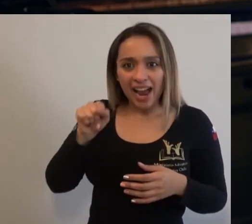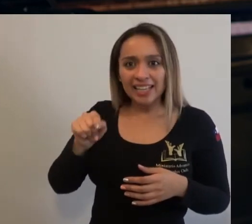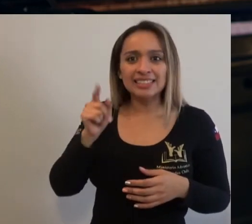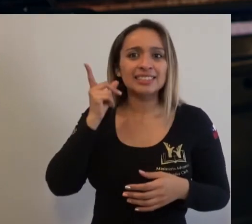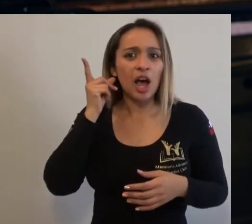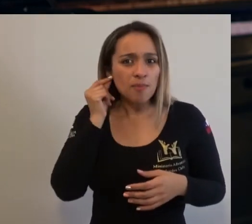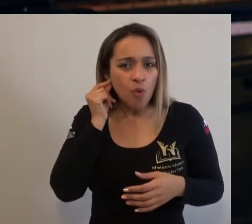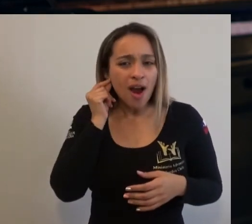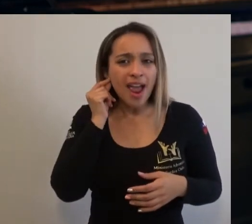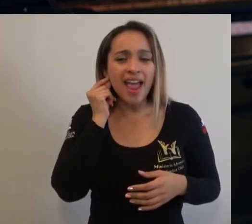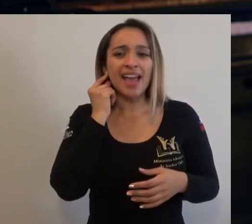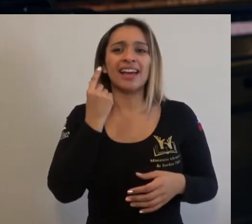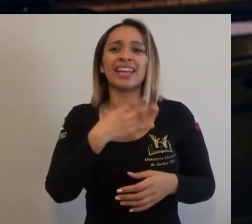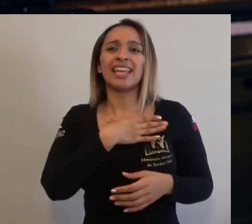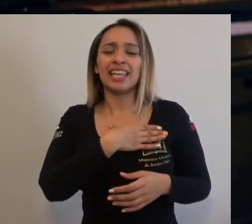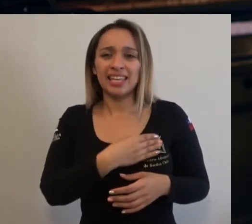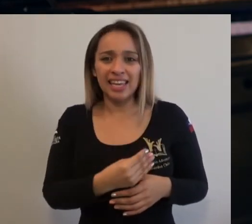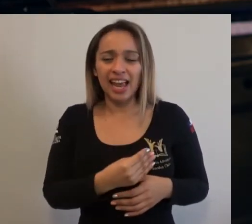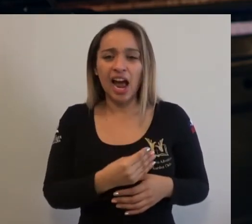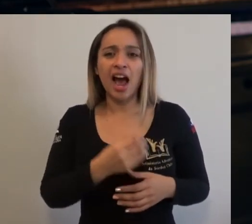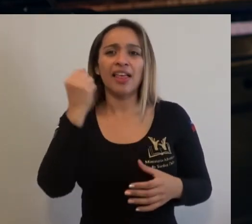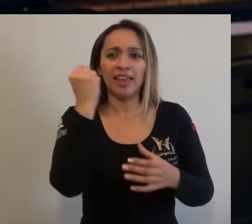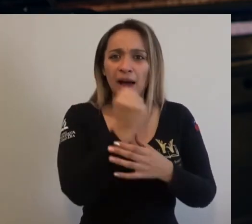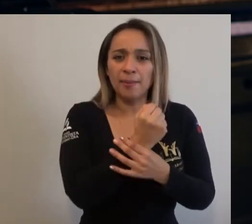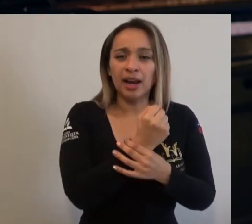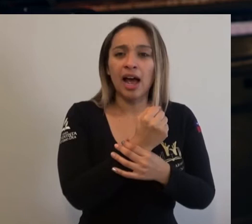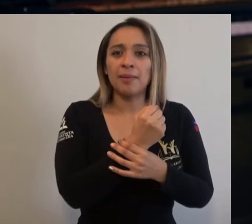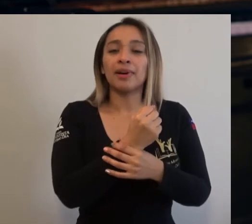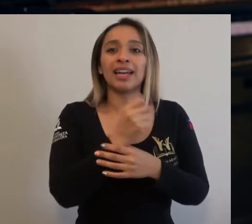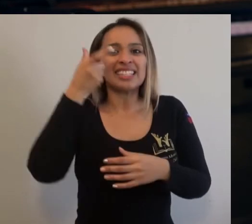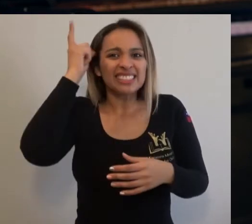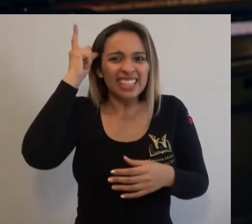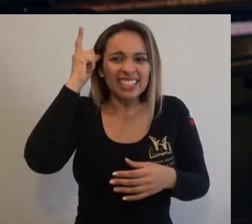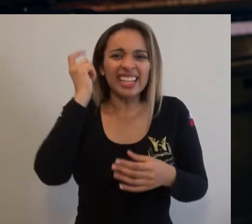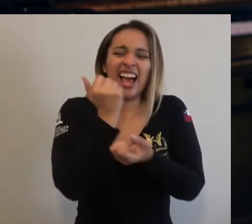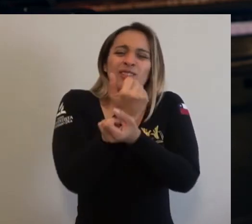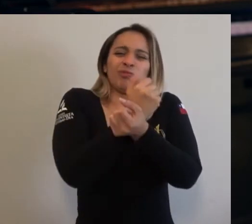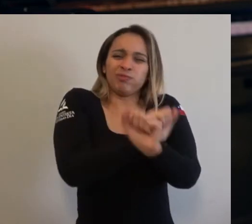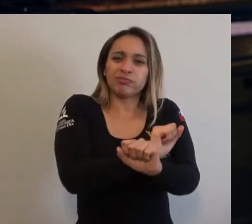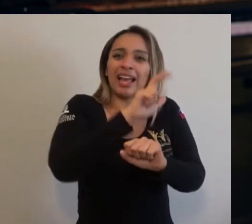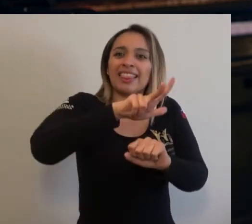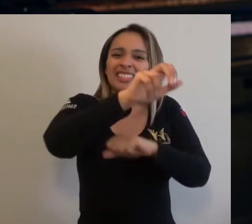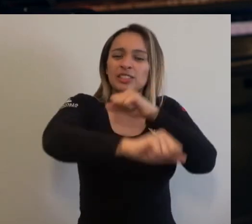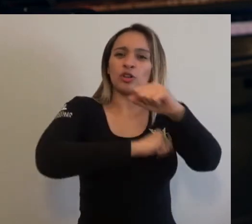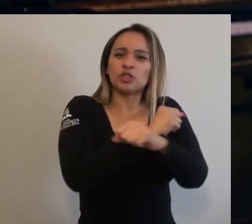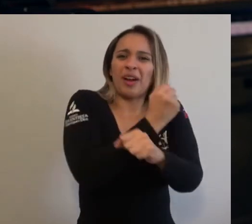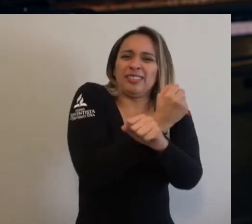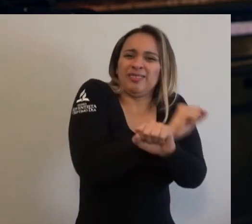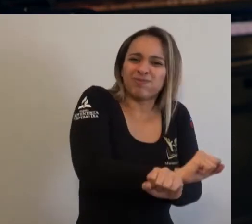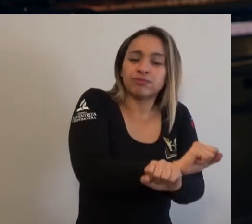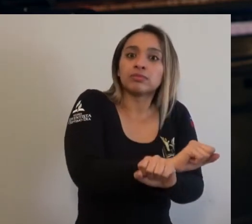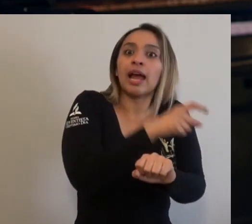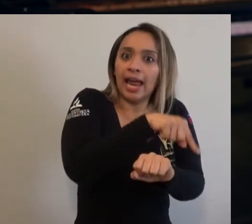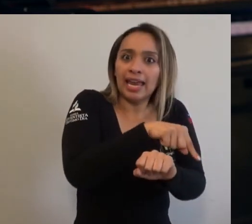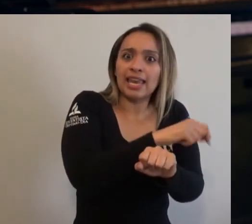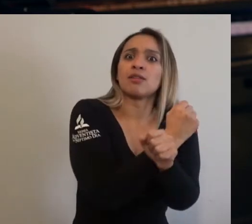del capítulo 13, y a esta hija de Abraham, que Satanás había atado 18 años, ¿no se le debía desatar de esta ligadura en el